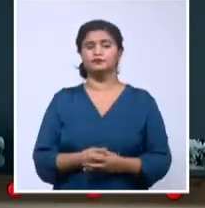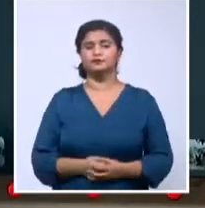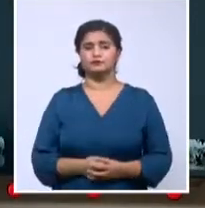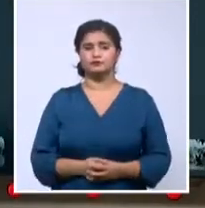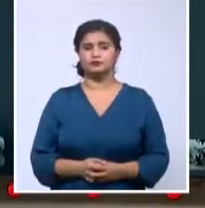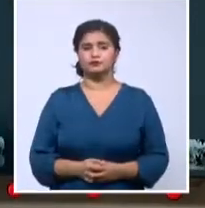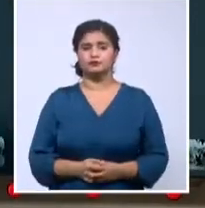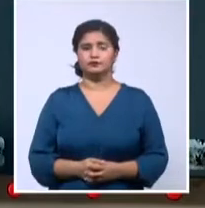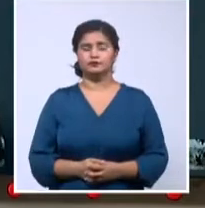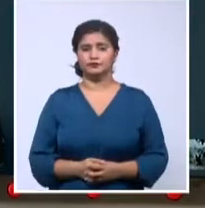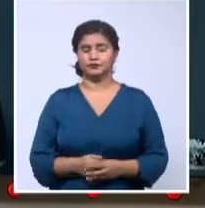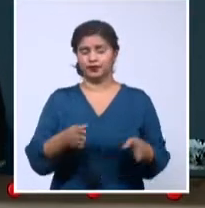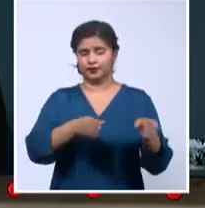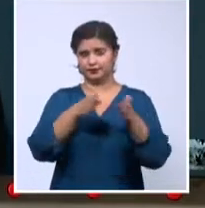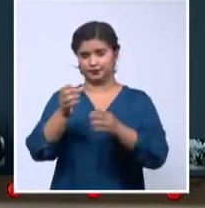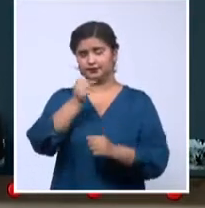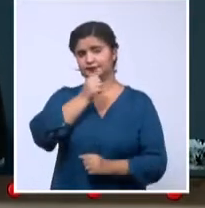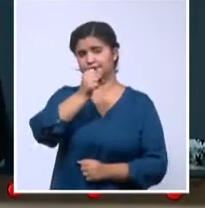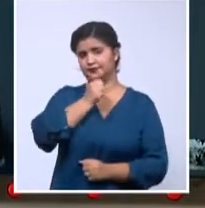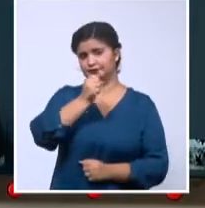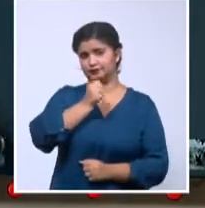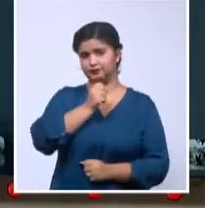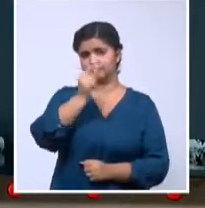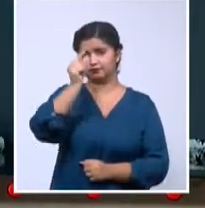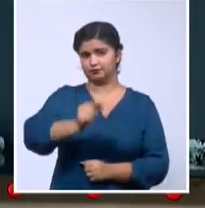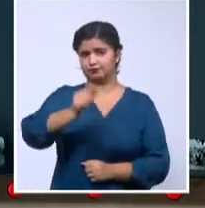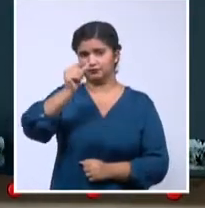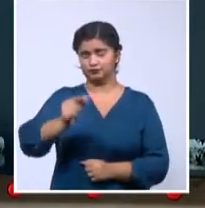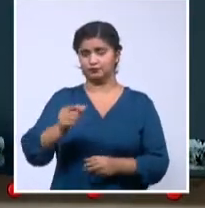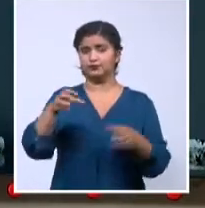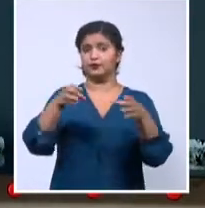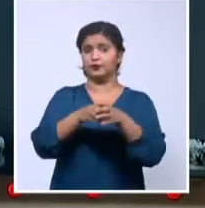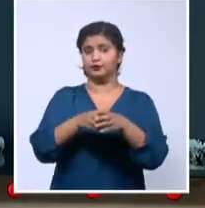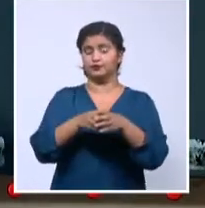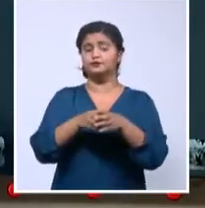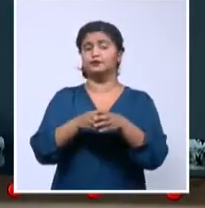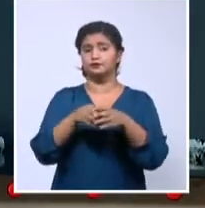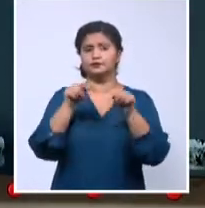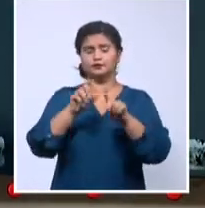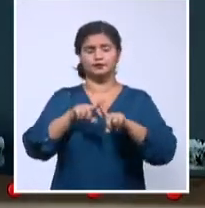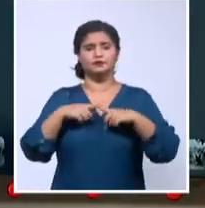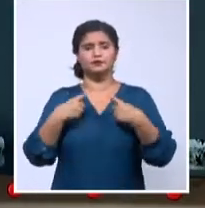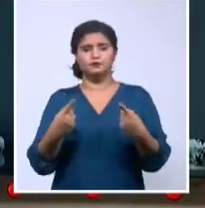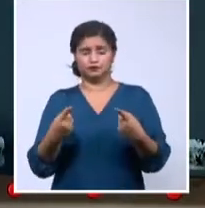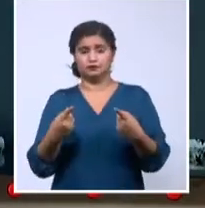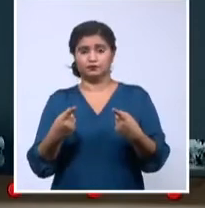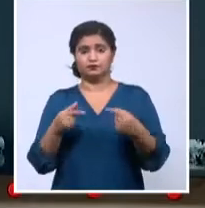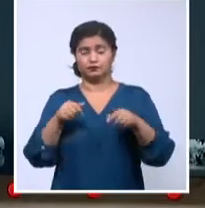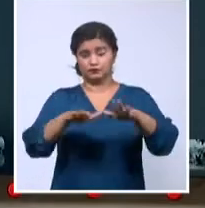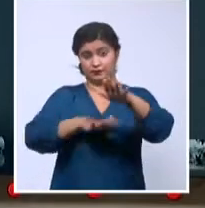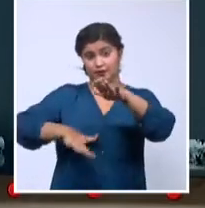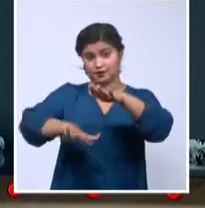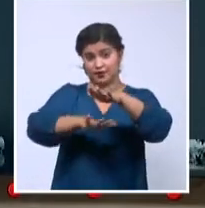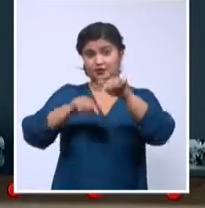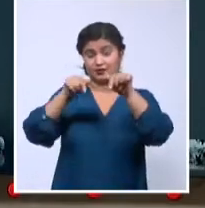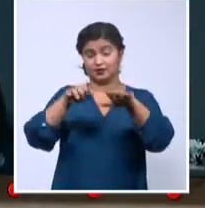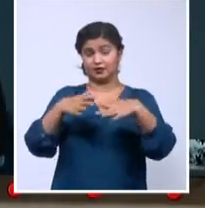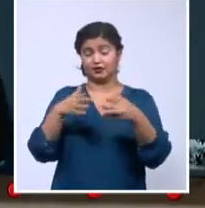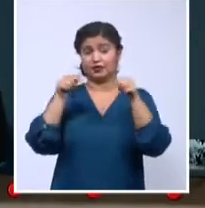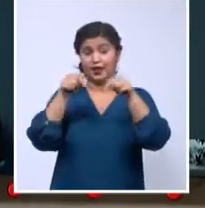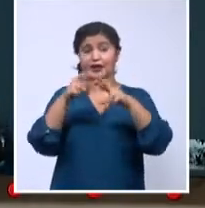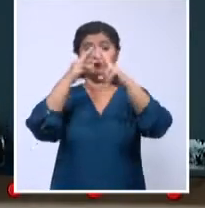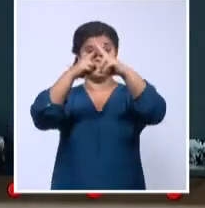hay periodistas. Están llamando la atención sobre la base de esos medios. Ajá, cuando digo que en la lista hay